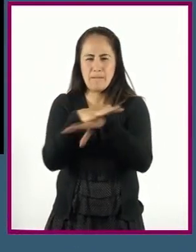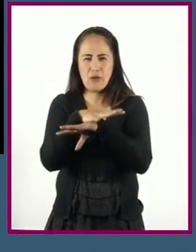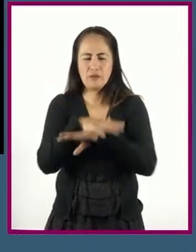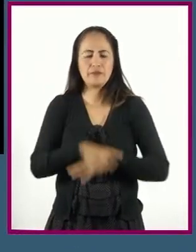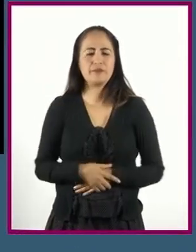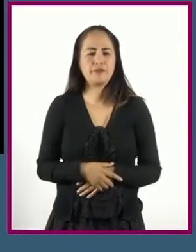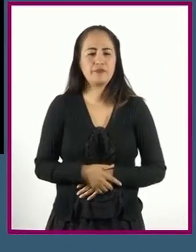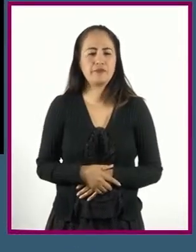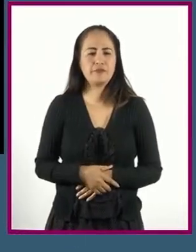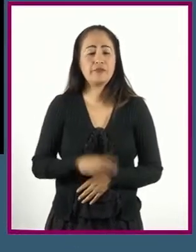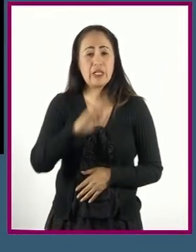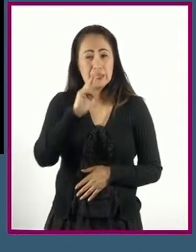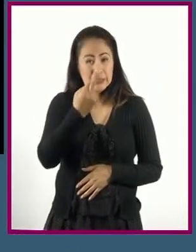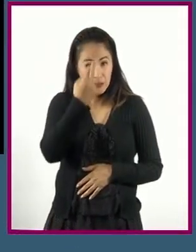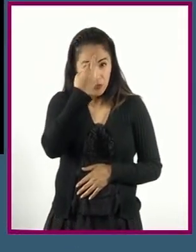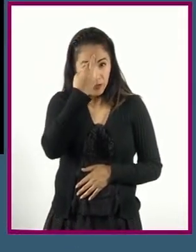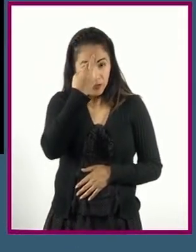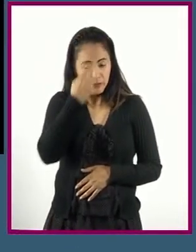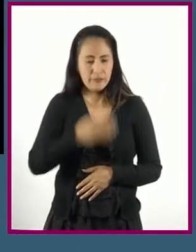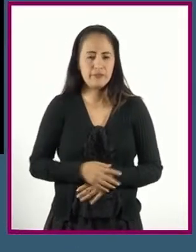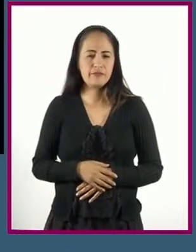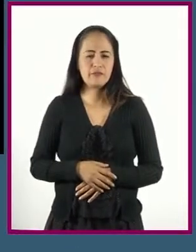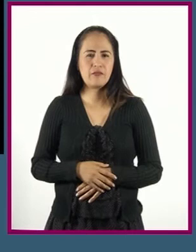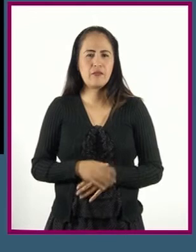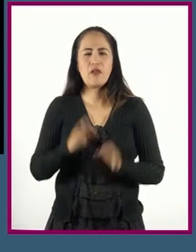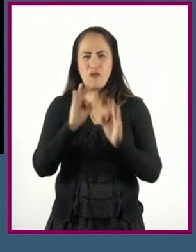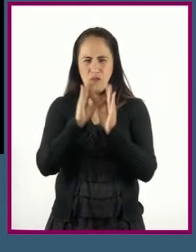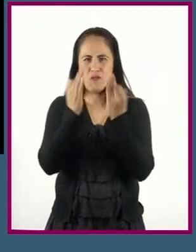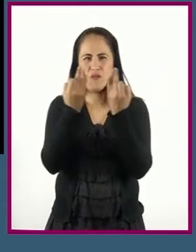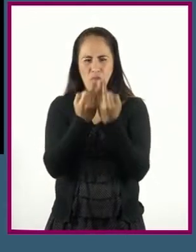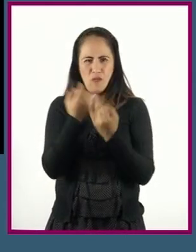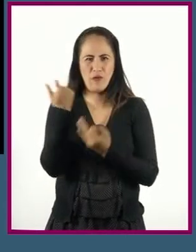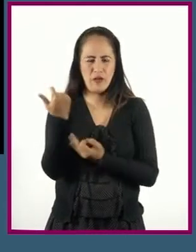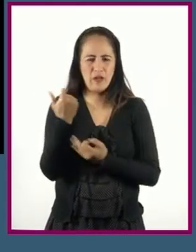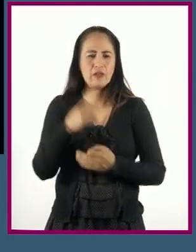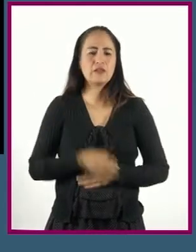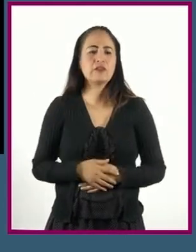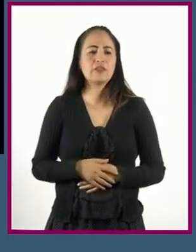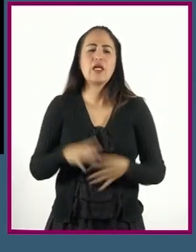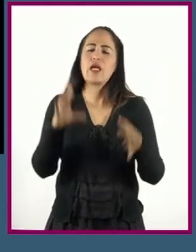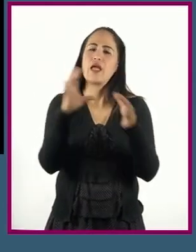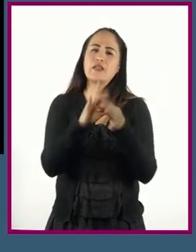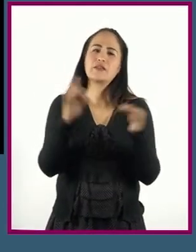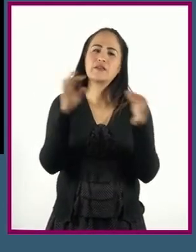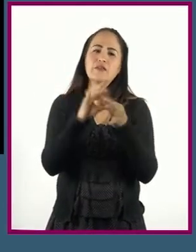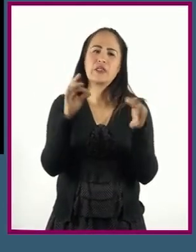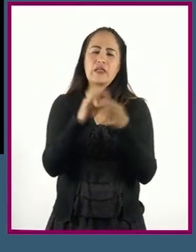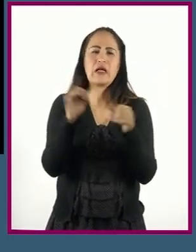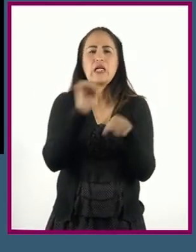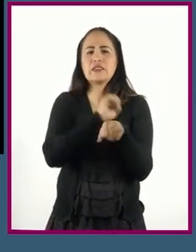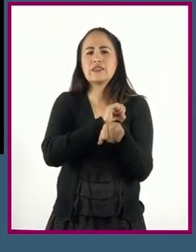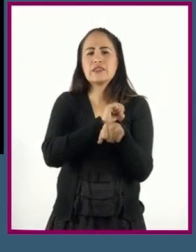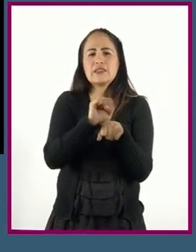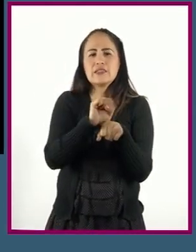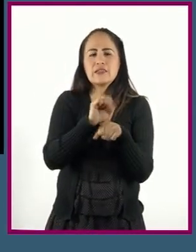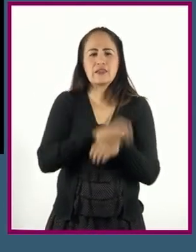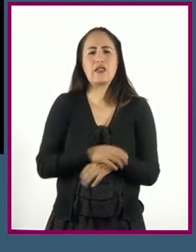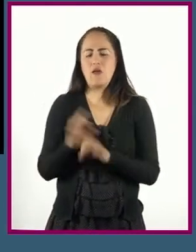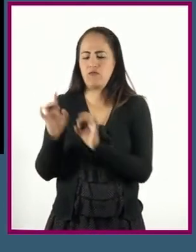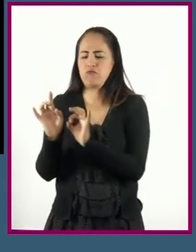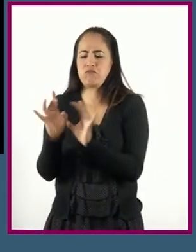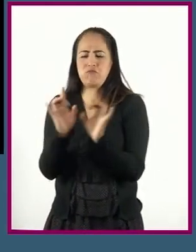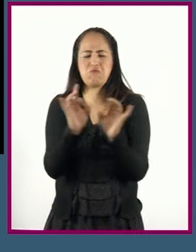Recuerden que una de las ventajas del modelo corpuscular es que nos permite explicar de manera sencilla